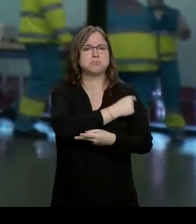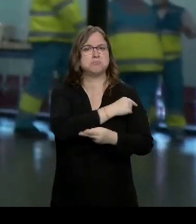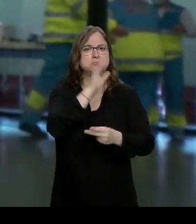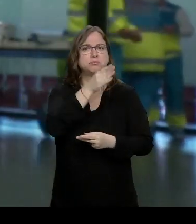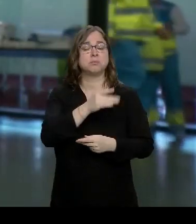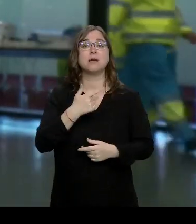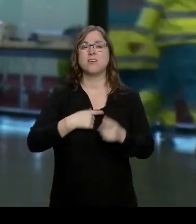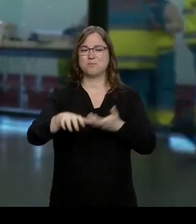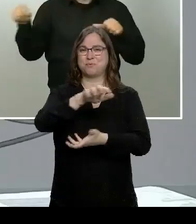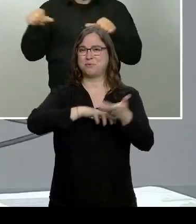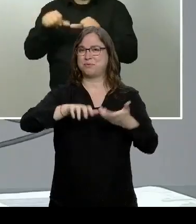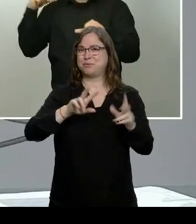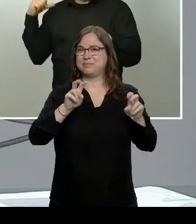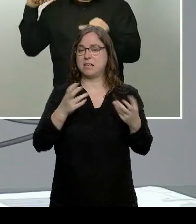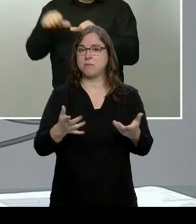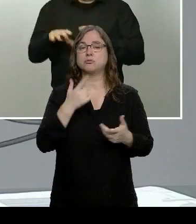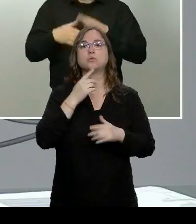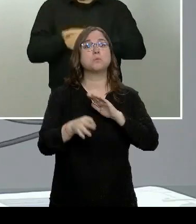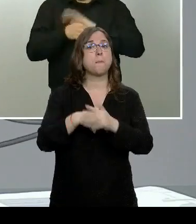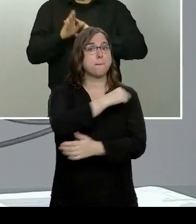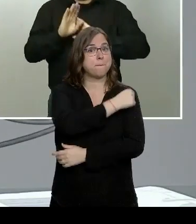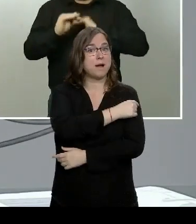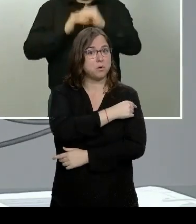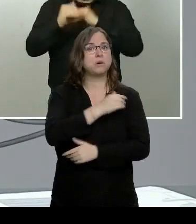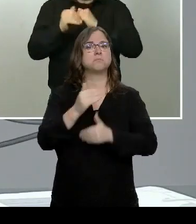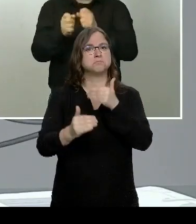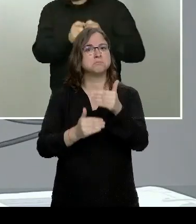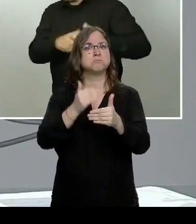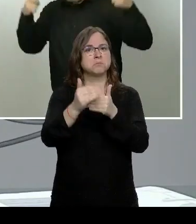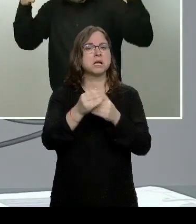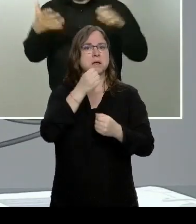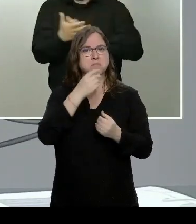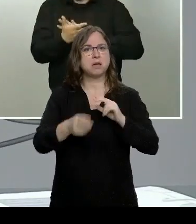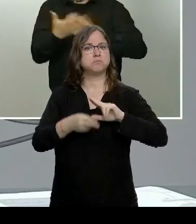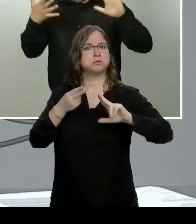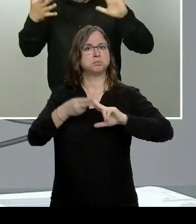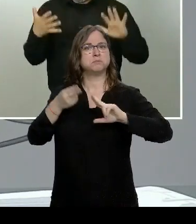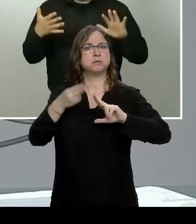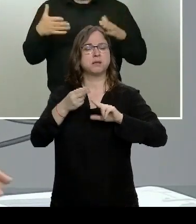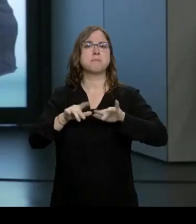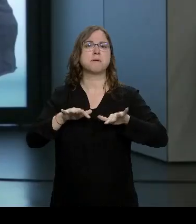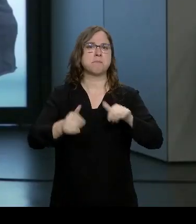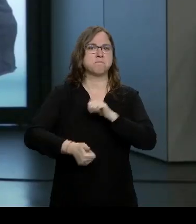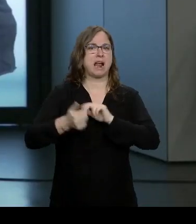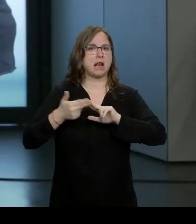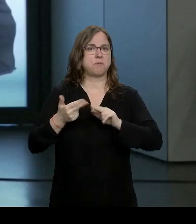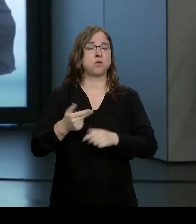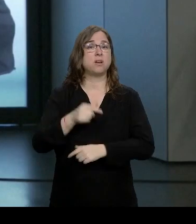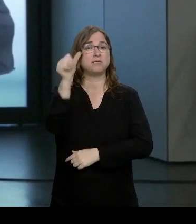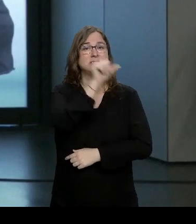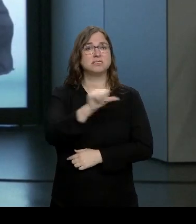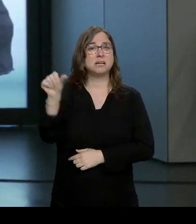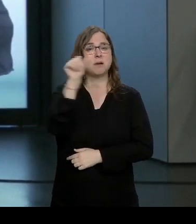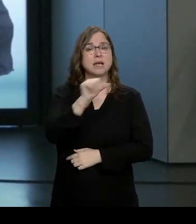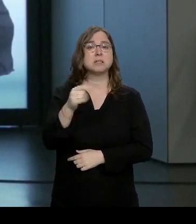sobre la vacunación, seguimos avanzando a un ritmo acelerado y cada vez vamos a acelerar más el ritmo. Cada semana, asegura